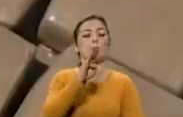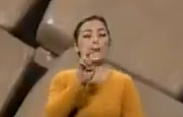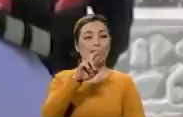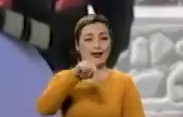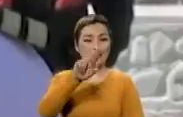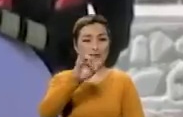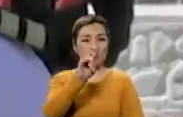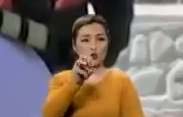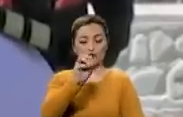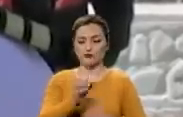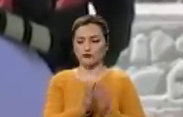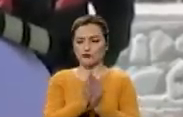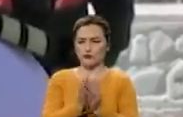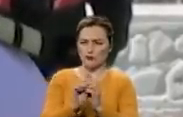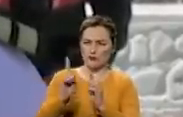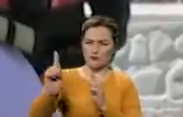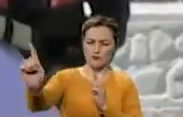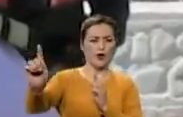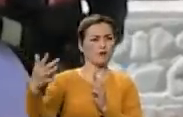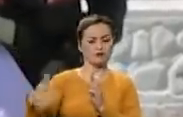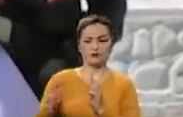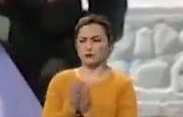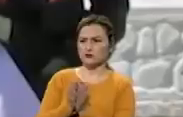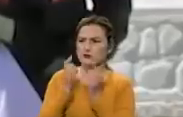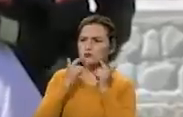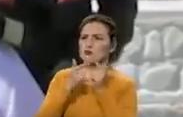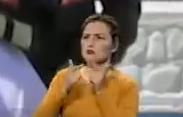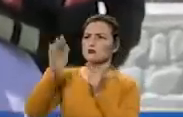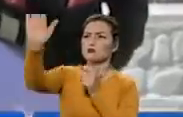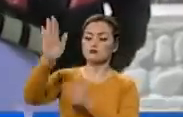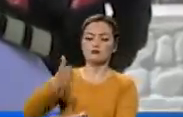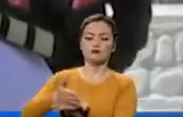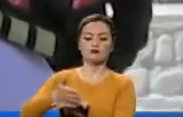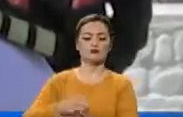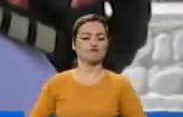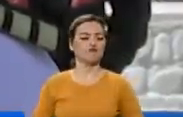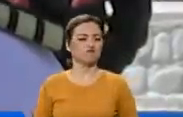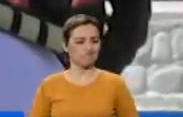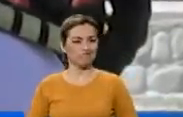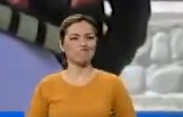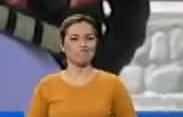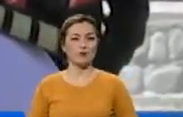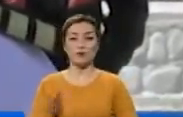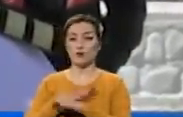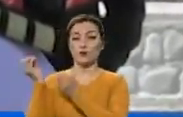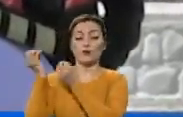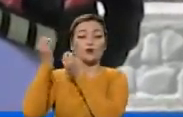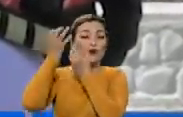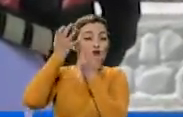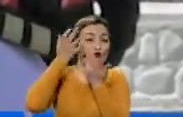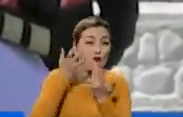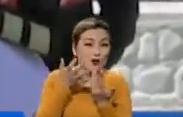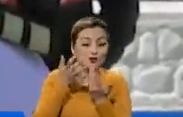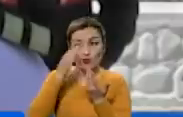San Cristóbal. Las coordinaciones efectuadas han sido satisfactorias, ya que viene una información de inteligencia dado